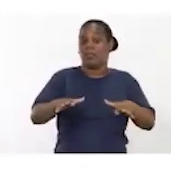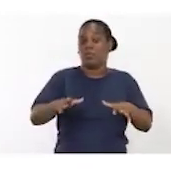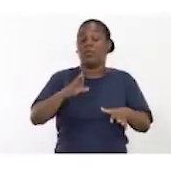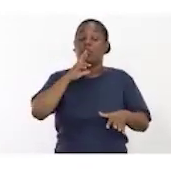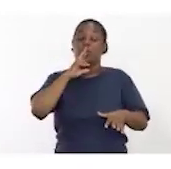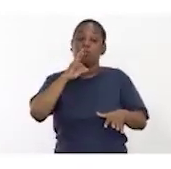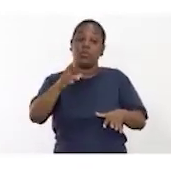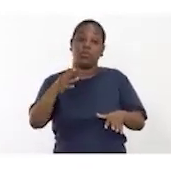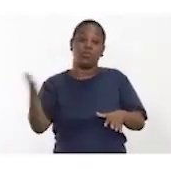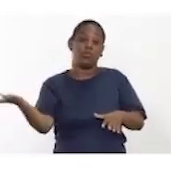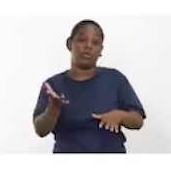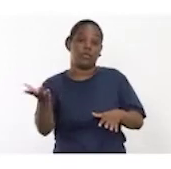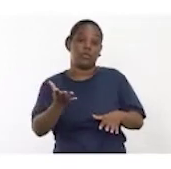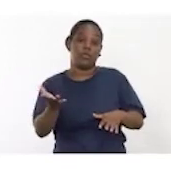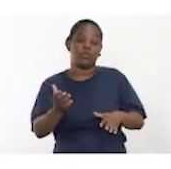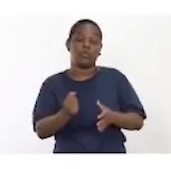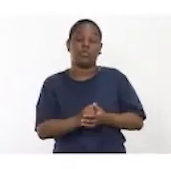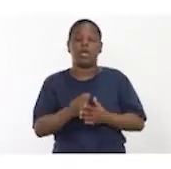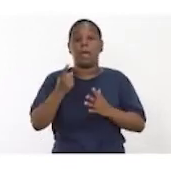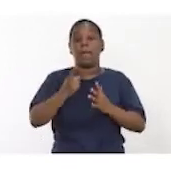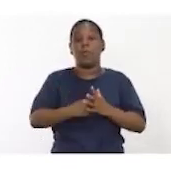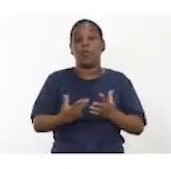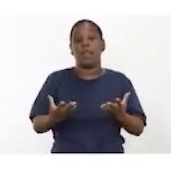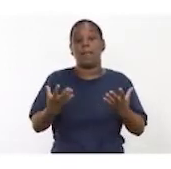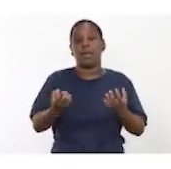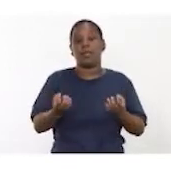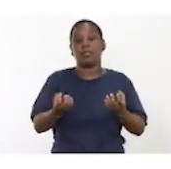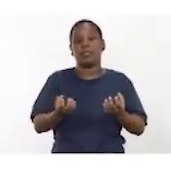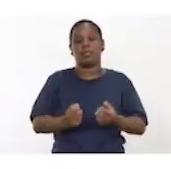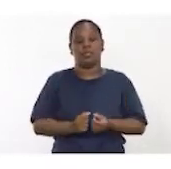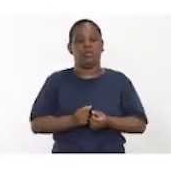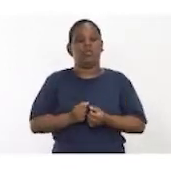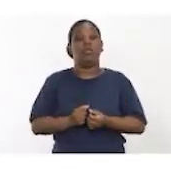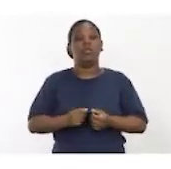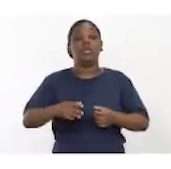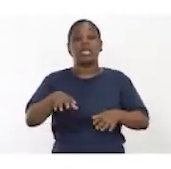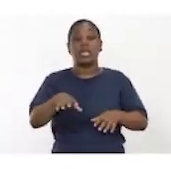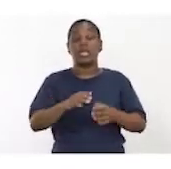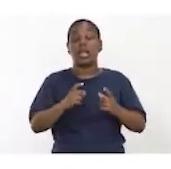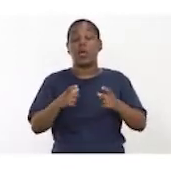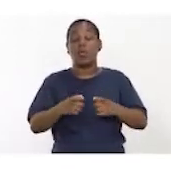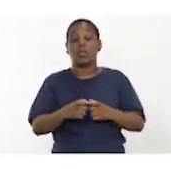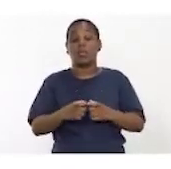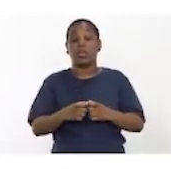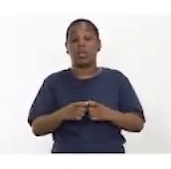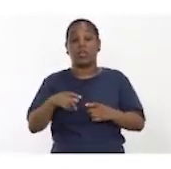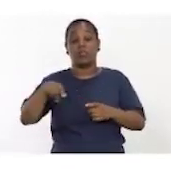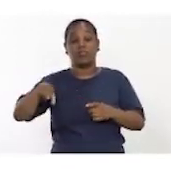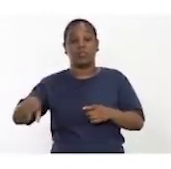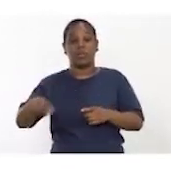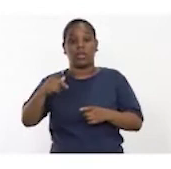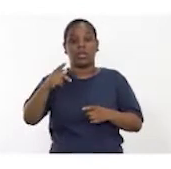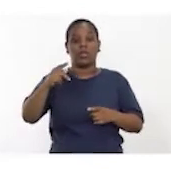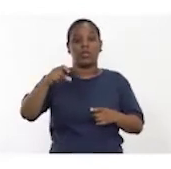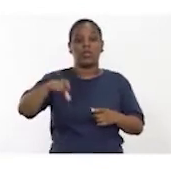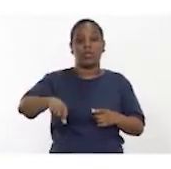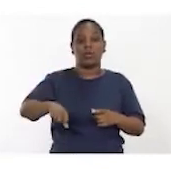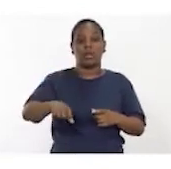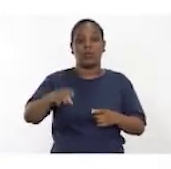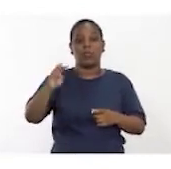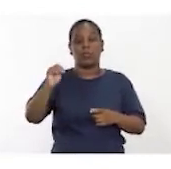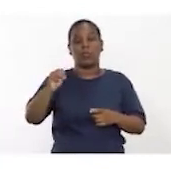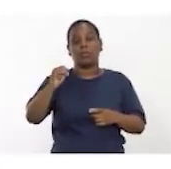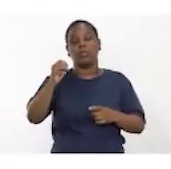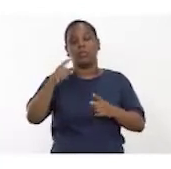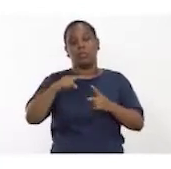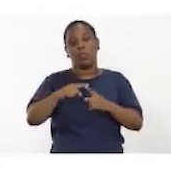el producto de la velocidad por la masa. Y las unidades que se utiliza es kilogramos,